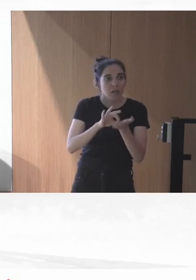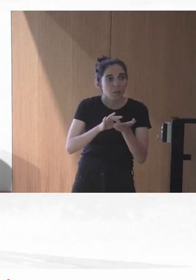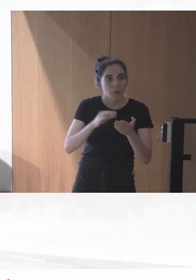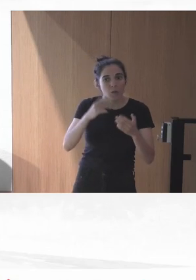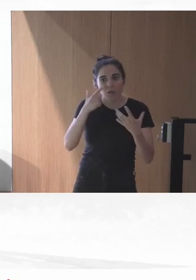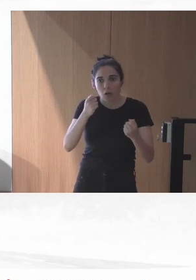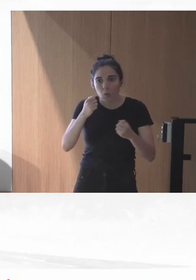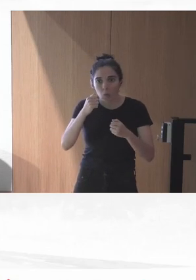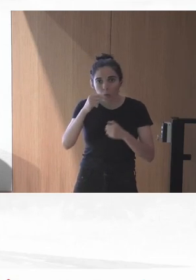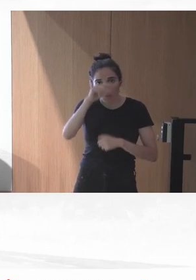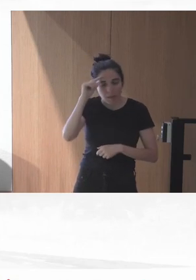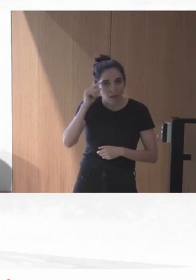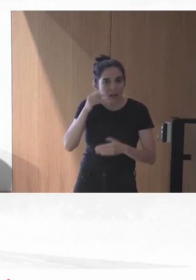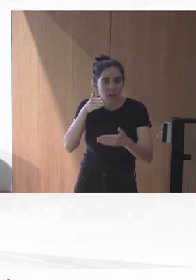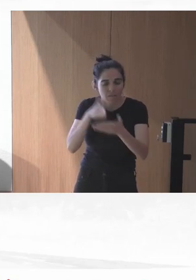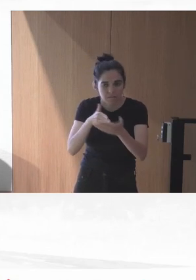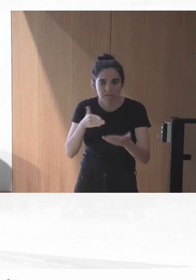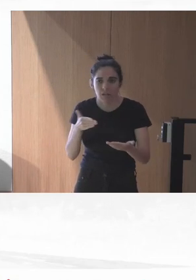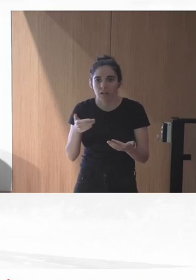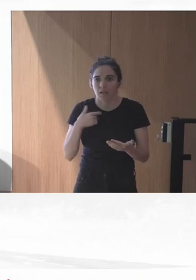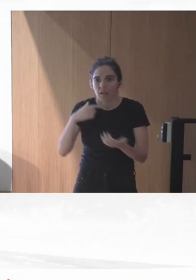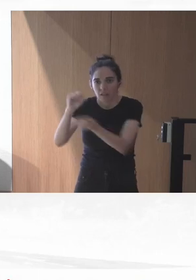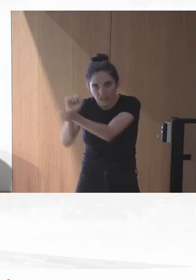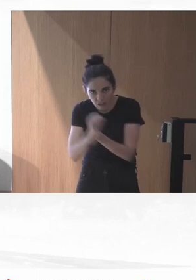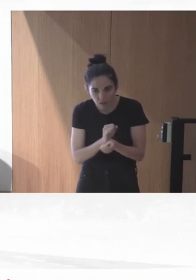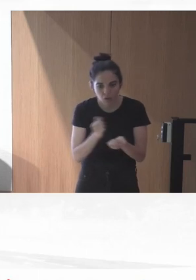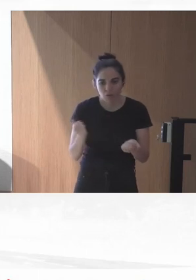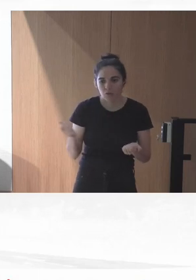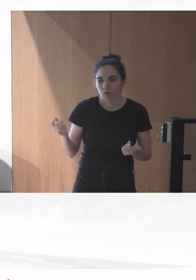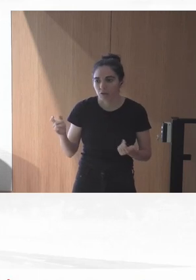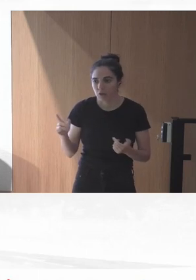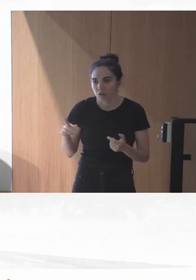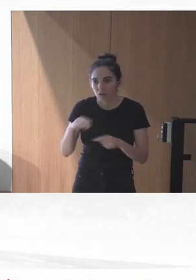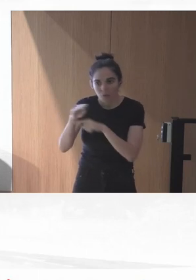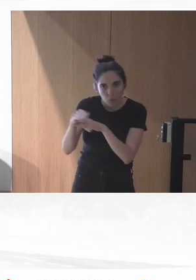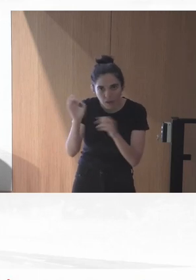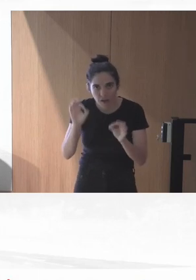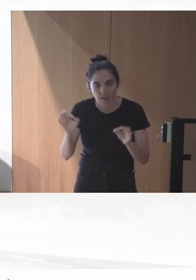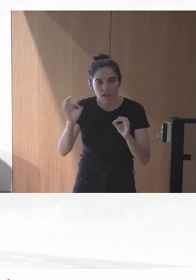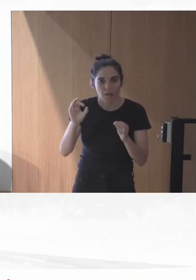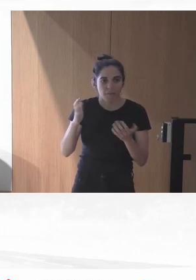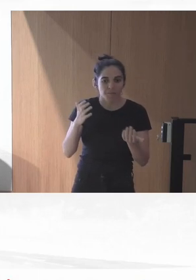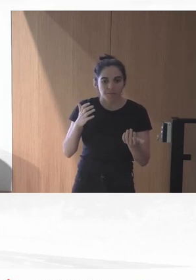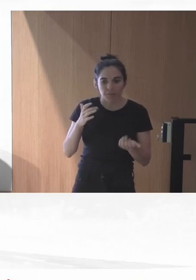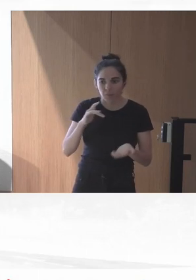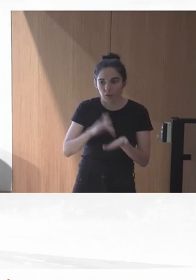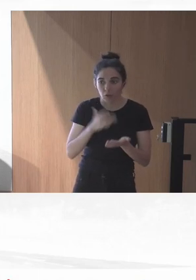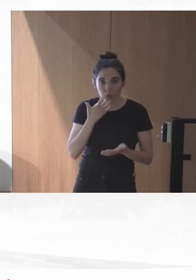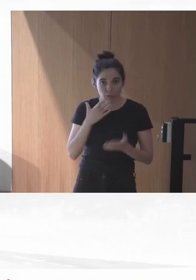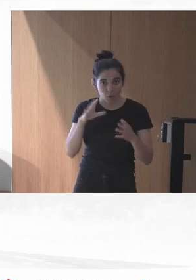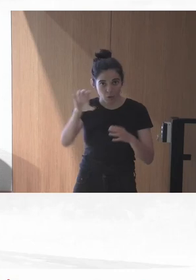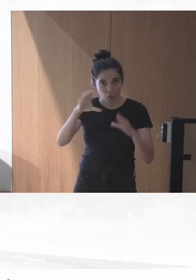cuando eran detenidos, no recibían las cuidados. O, por ejemplo, en Rumanía los hospitales